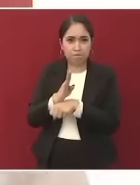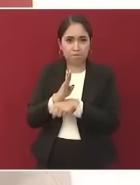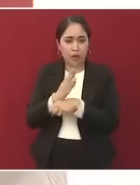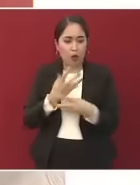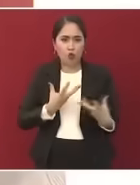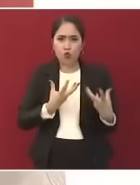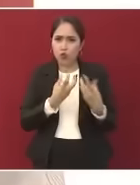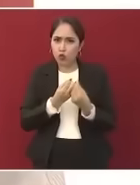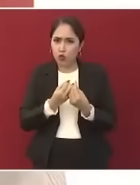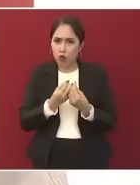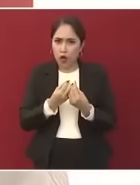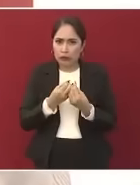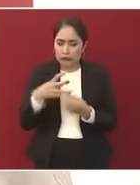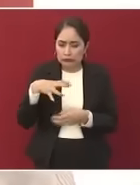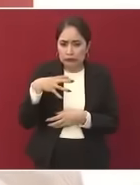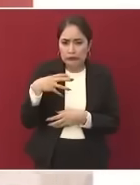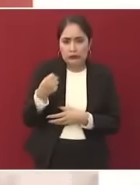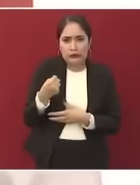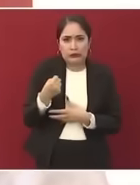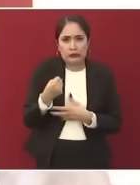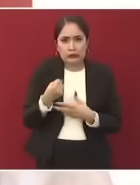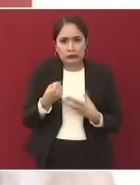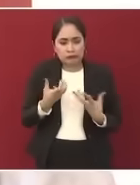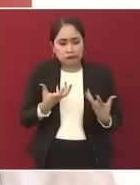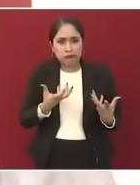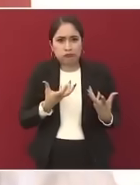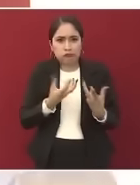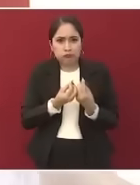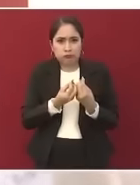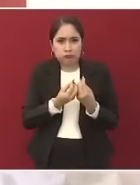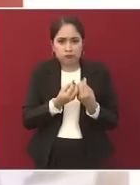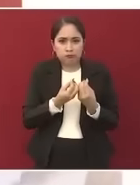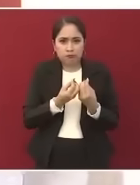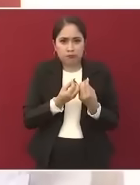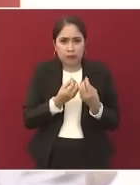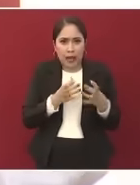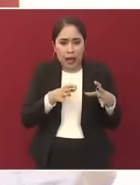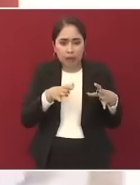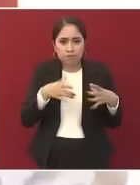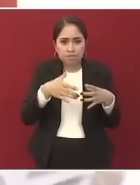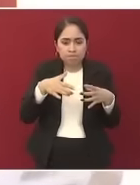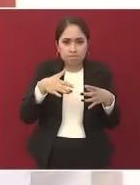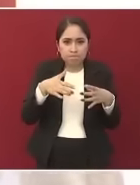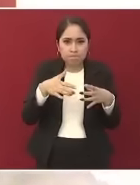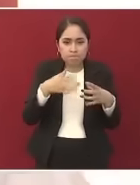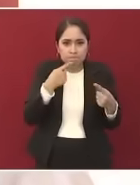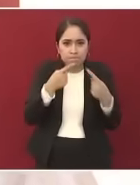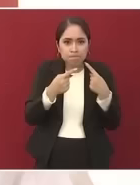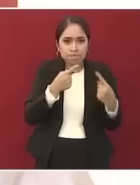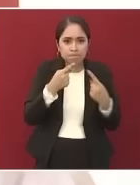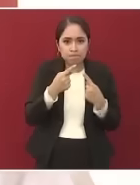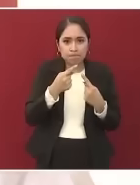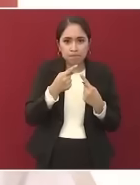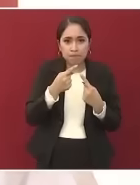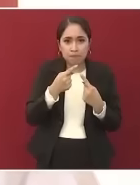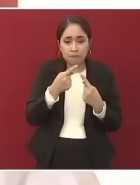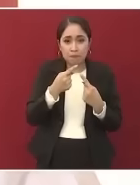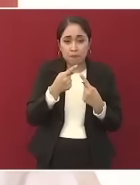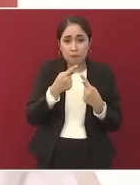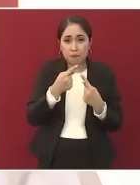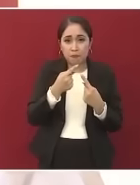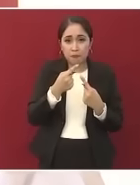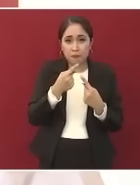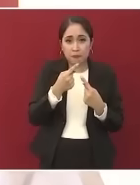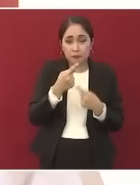y nadie está en contra de que el presidente impulse obras y servicios en ese o cualquier otro municipio mexicano como ayer que fue a